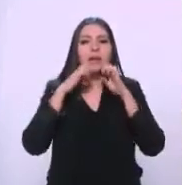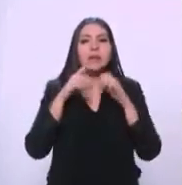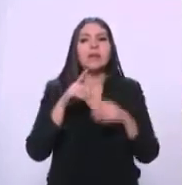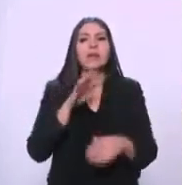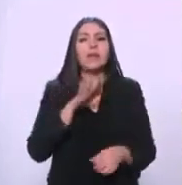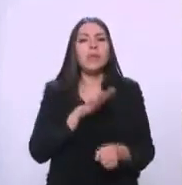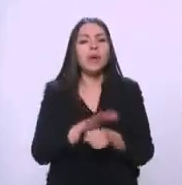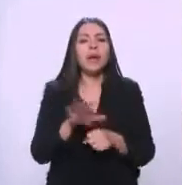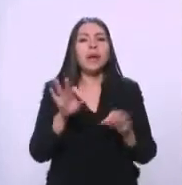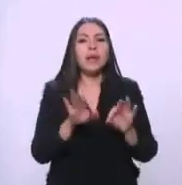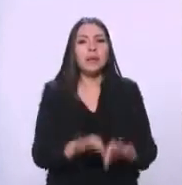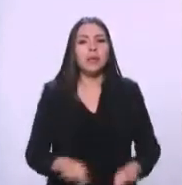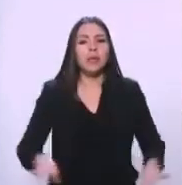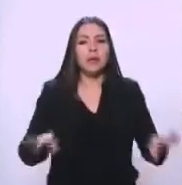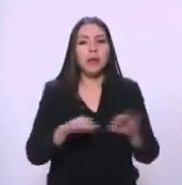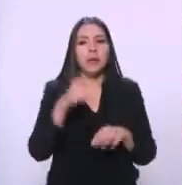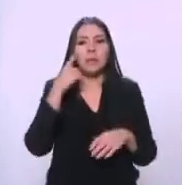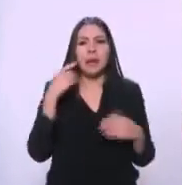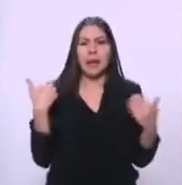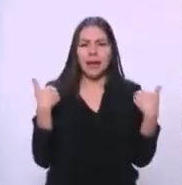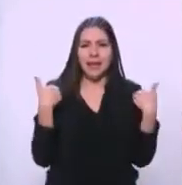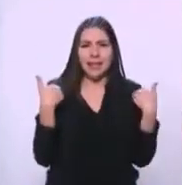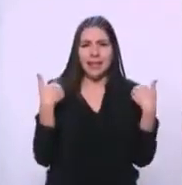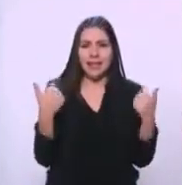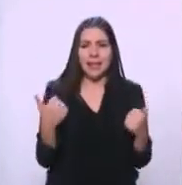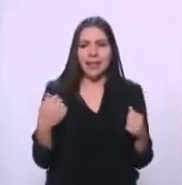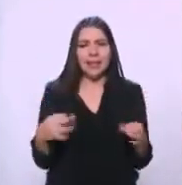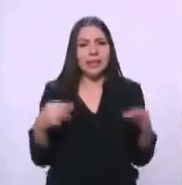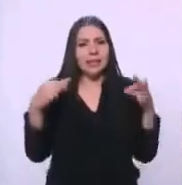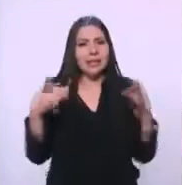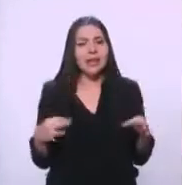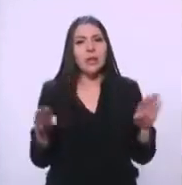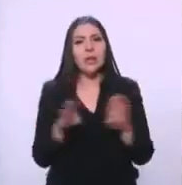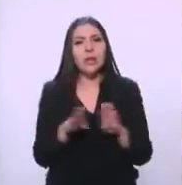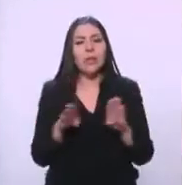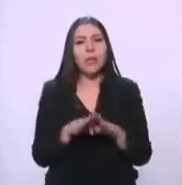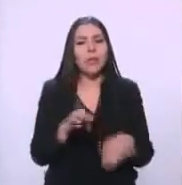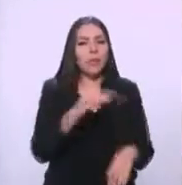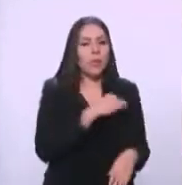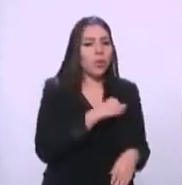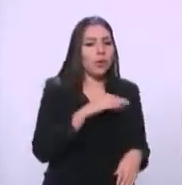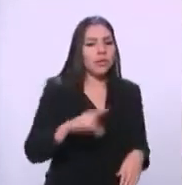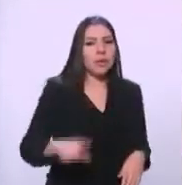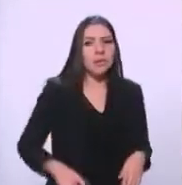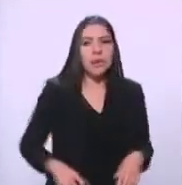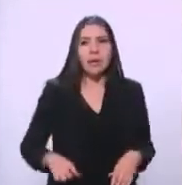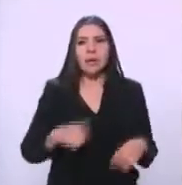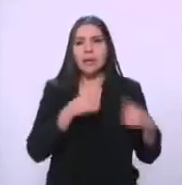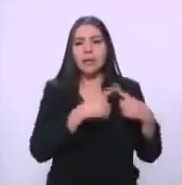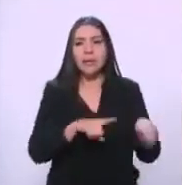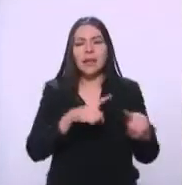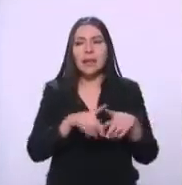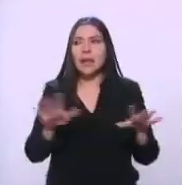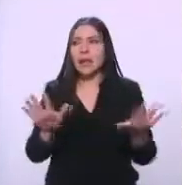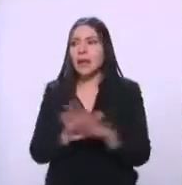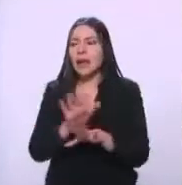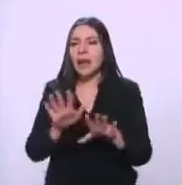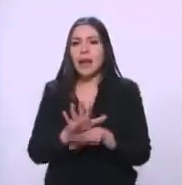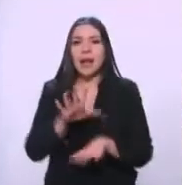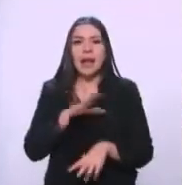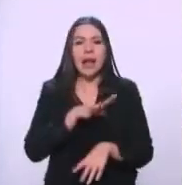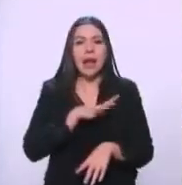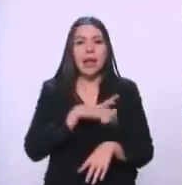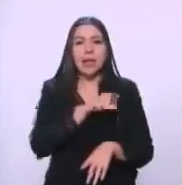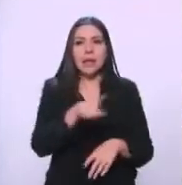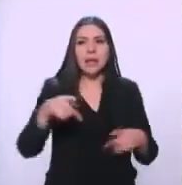importancia de entender lo municipal, el nivel municipal y los efectos e impactos que tiene en la vida diaria de la